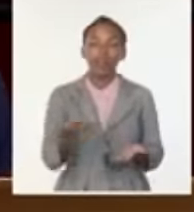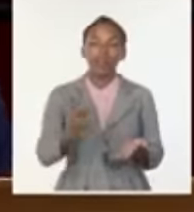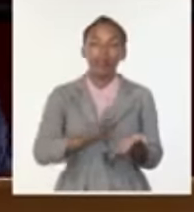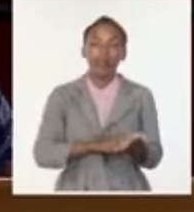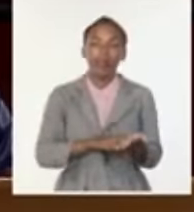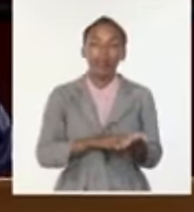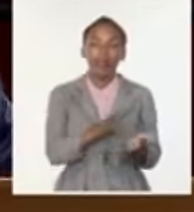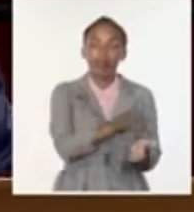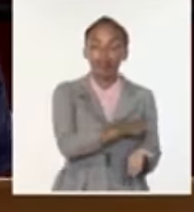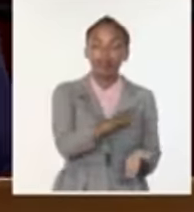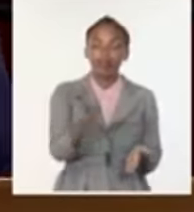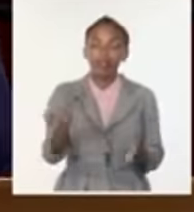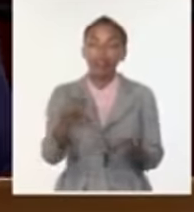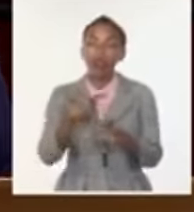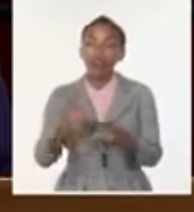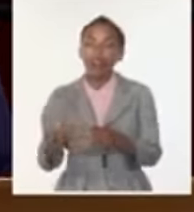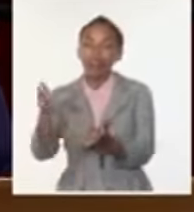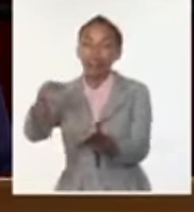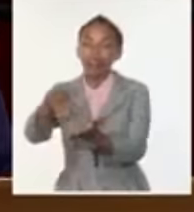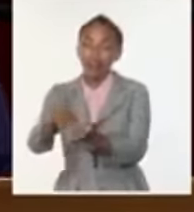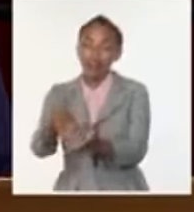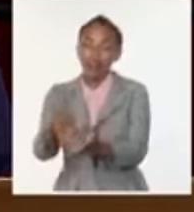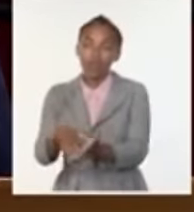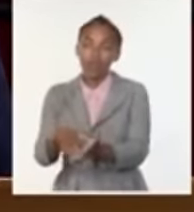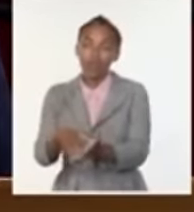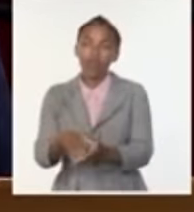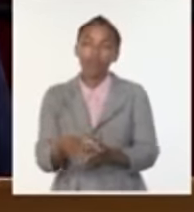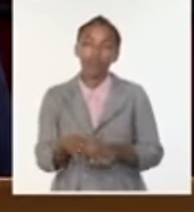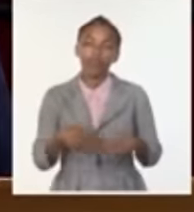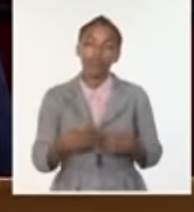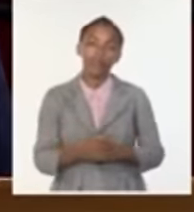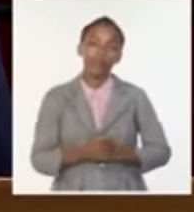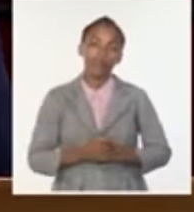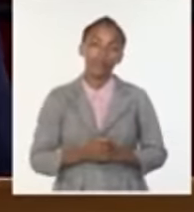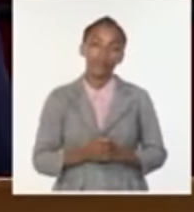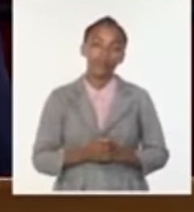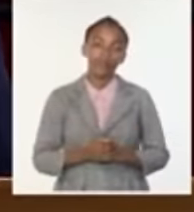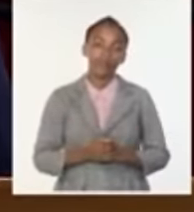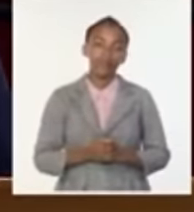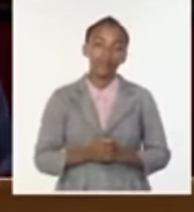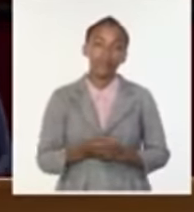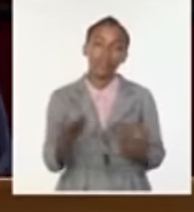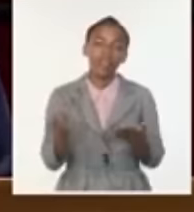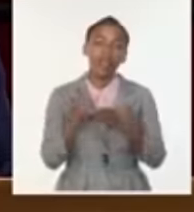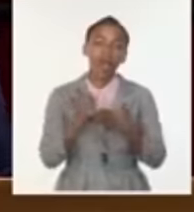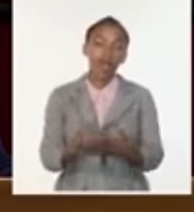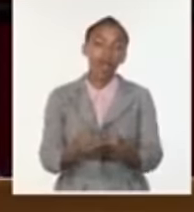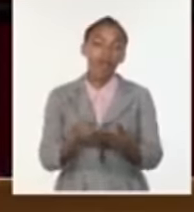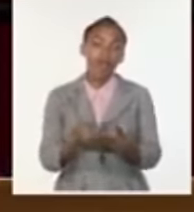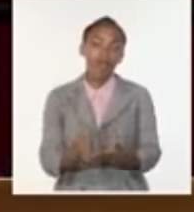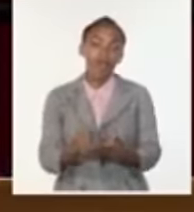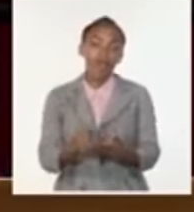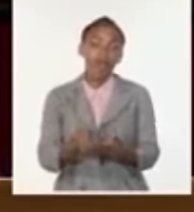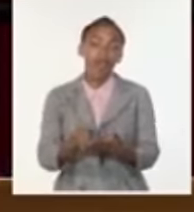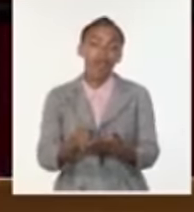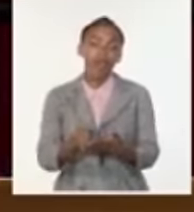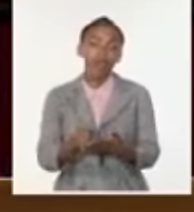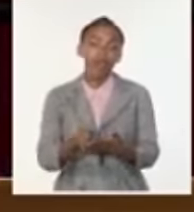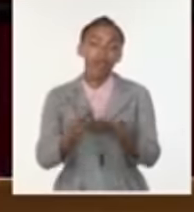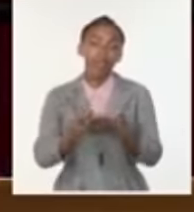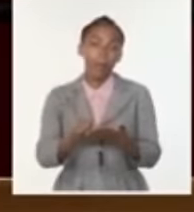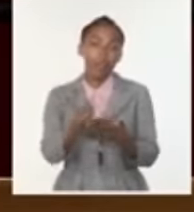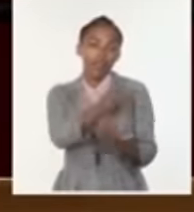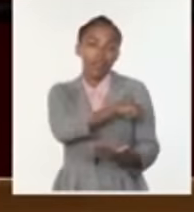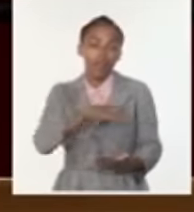ser esas estructuras para poder garantizar las funciones vitales en beneficio de satisfacer todas las necesidades de la